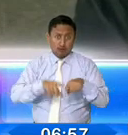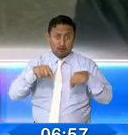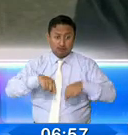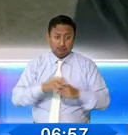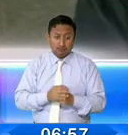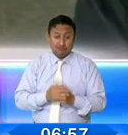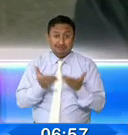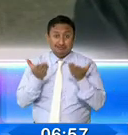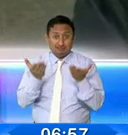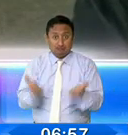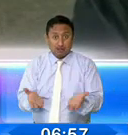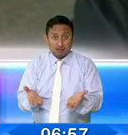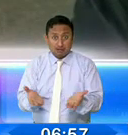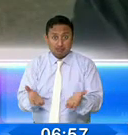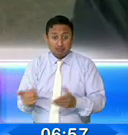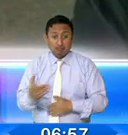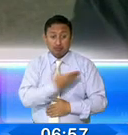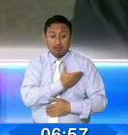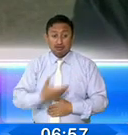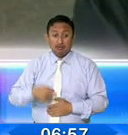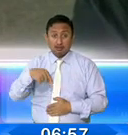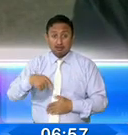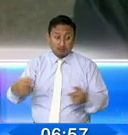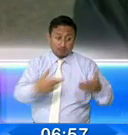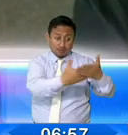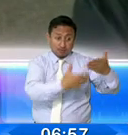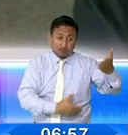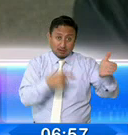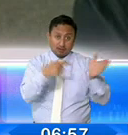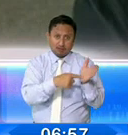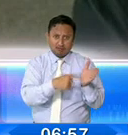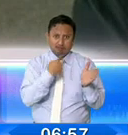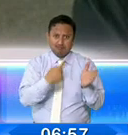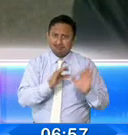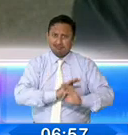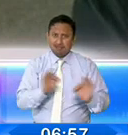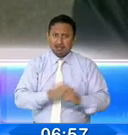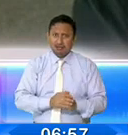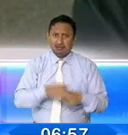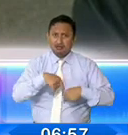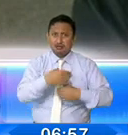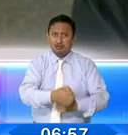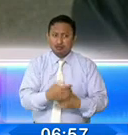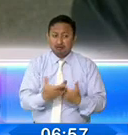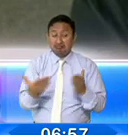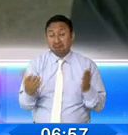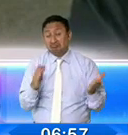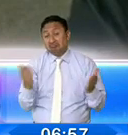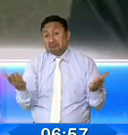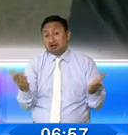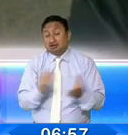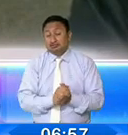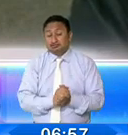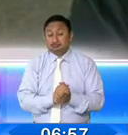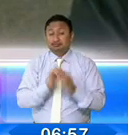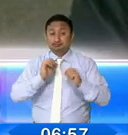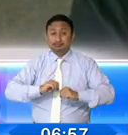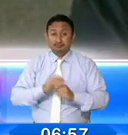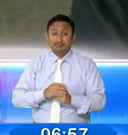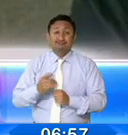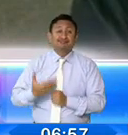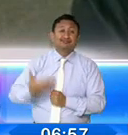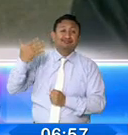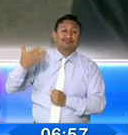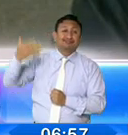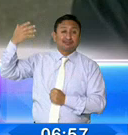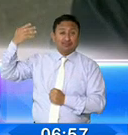Ese momento, presidenta, no está recogido en este informe, que es un informe absolutamente parcial y no recoge la historia